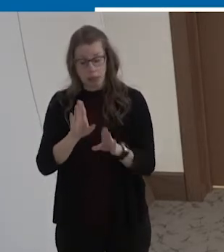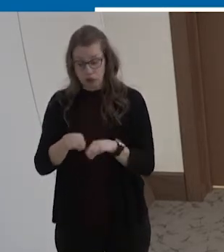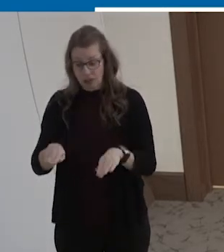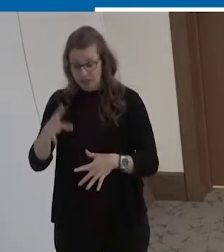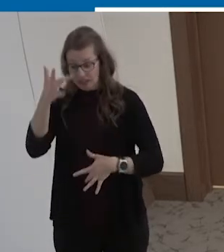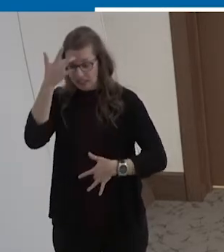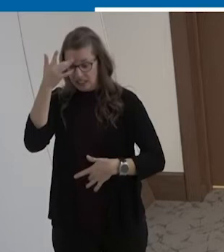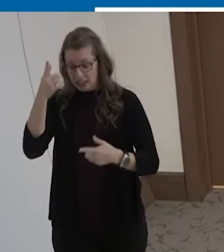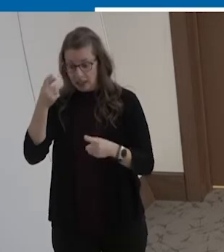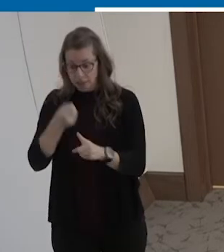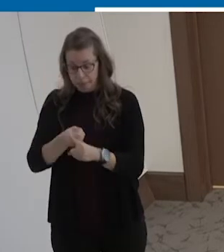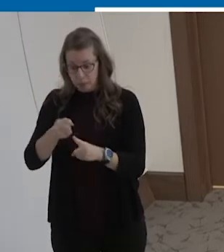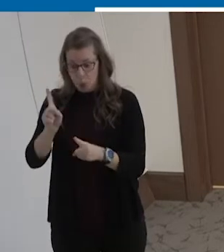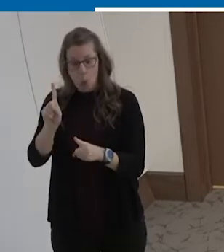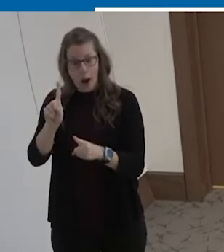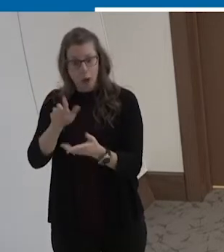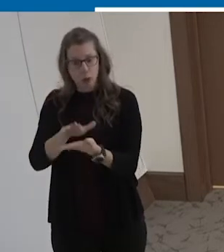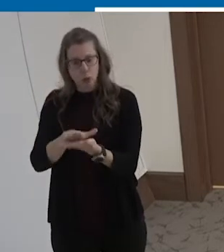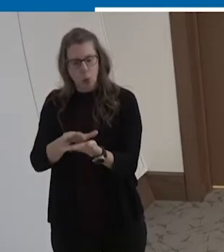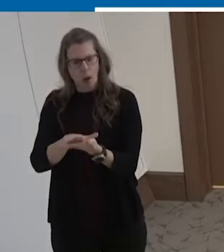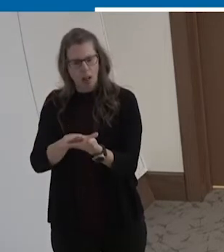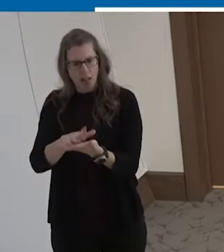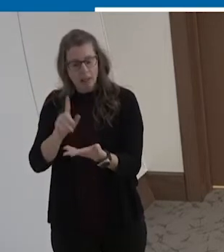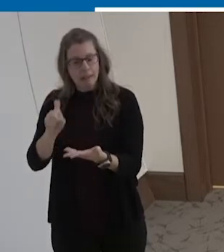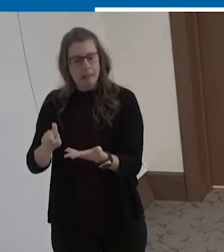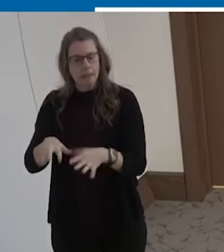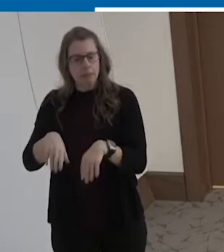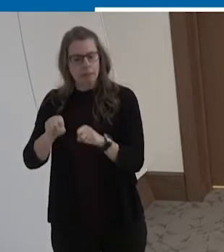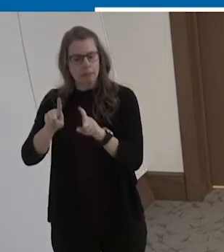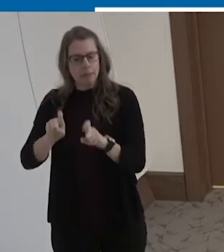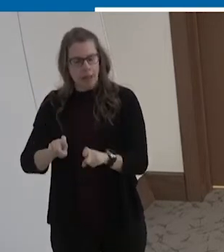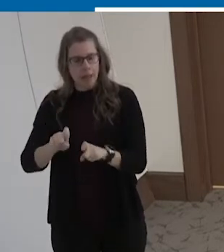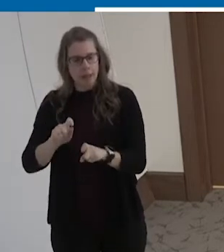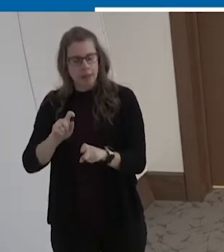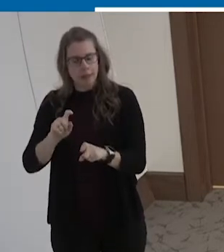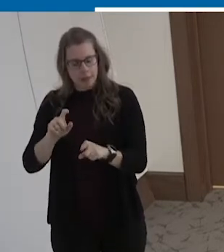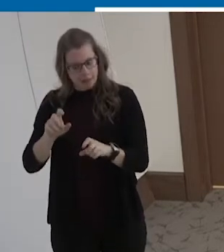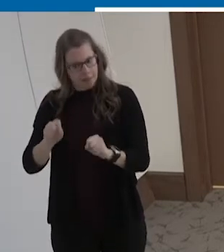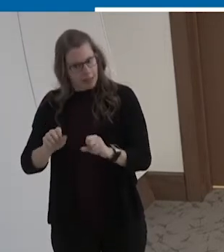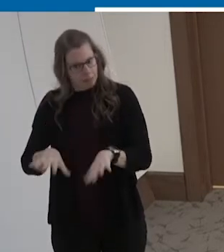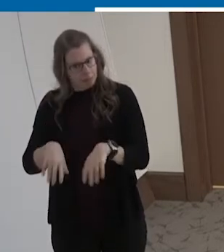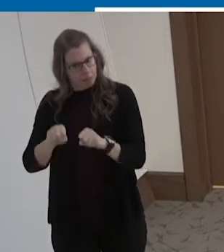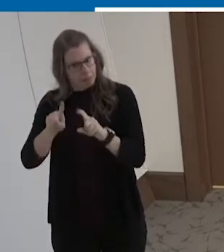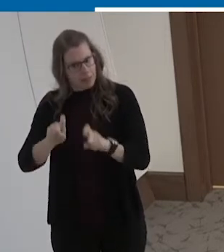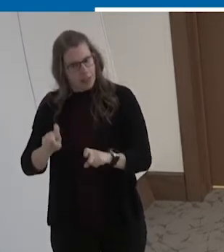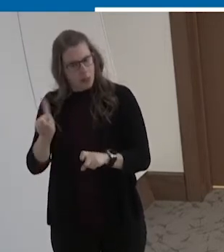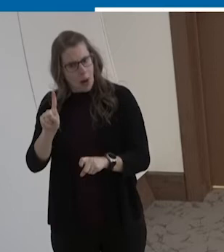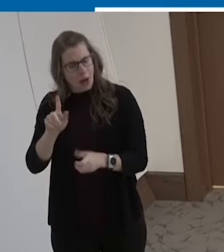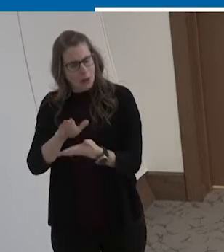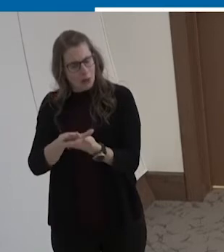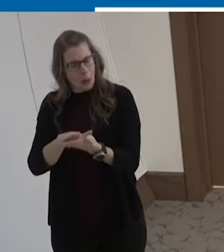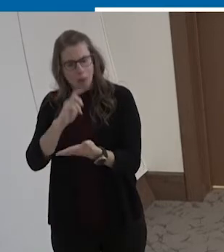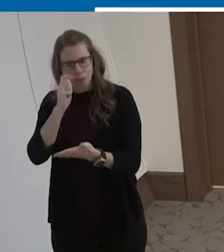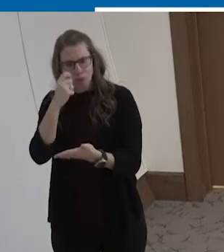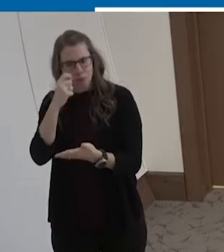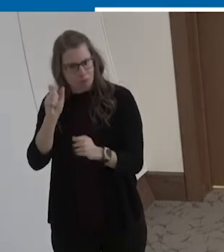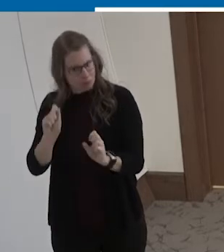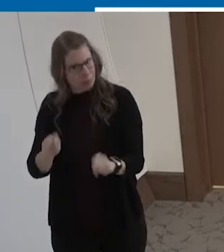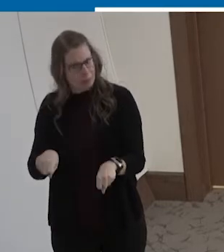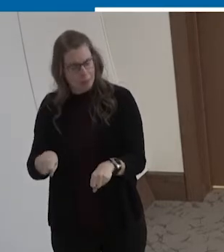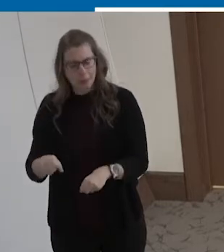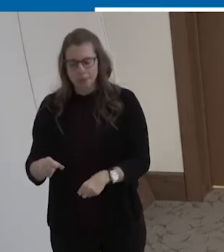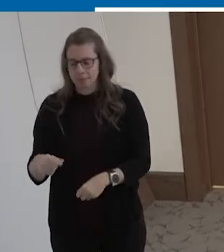test, the child can get tested right at school. Como mencionó la doctora que